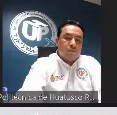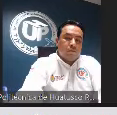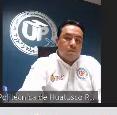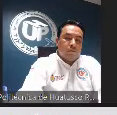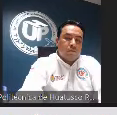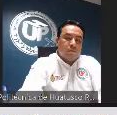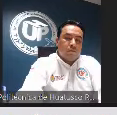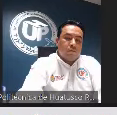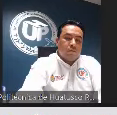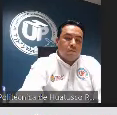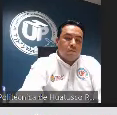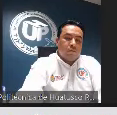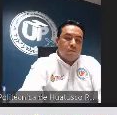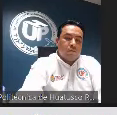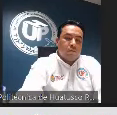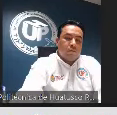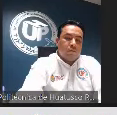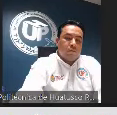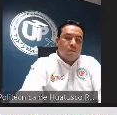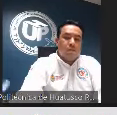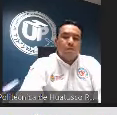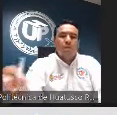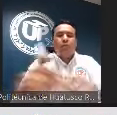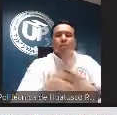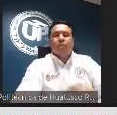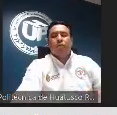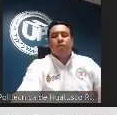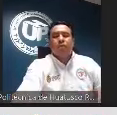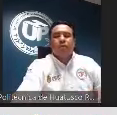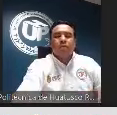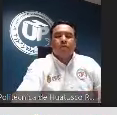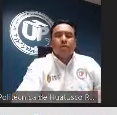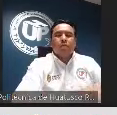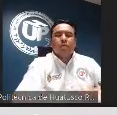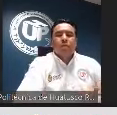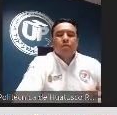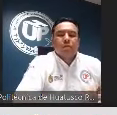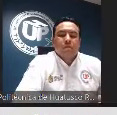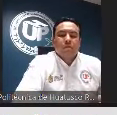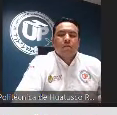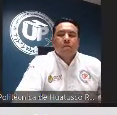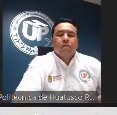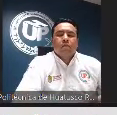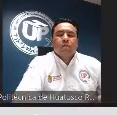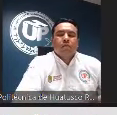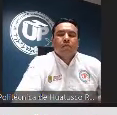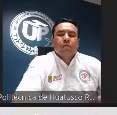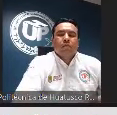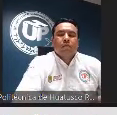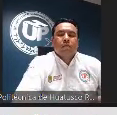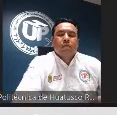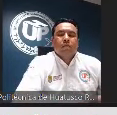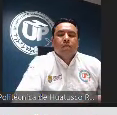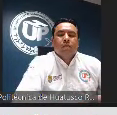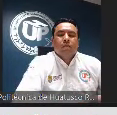ITSPR-oficial. Y la página oficial del Tecnológico Superior de Poza Rica es